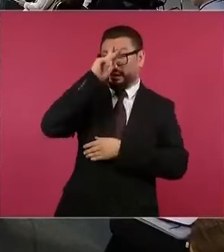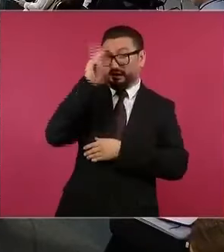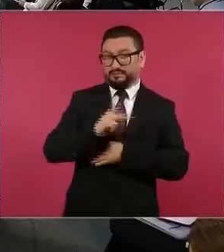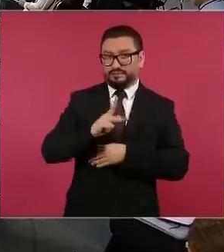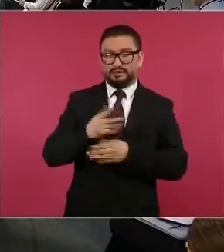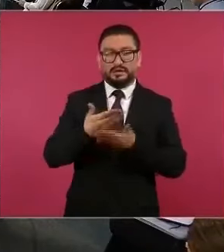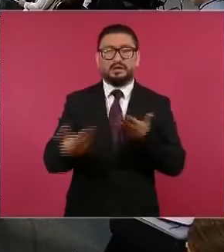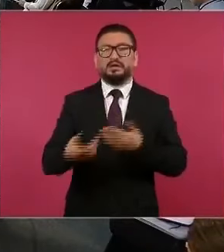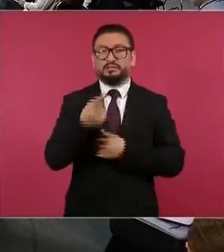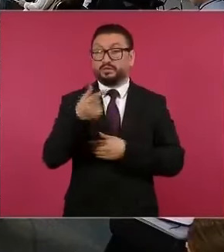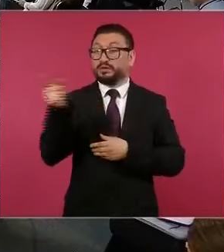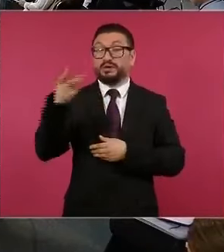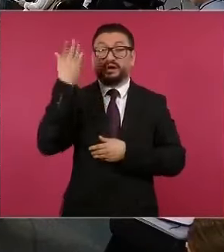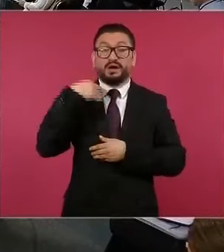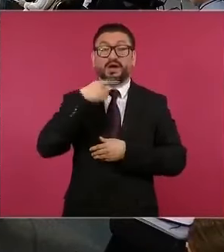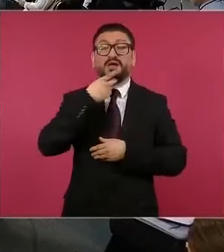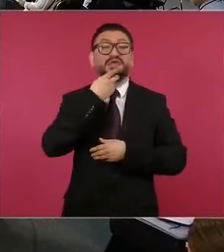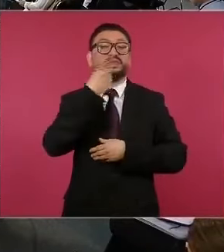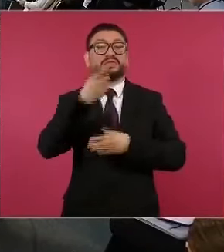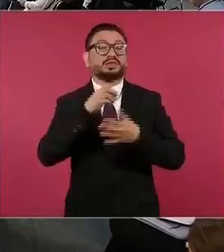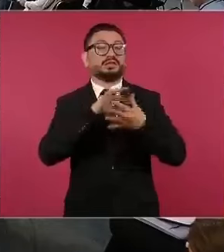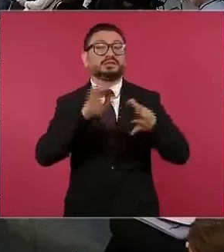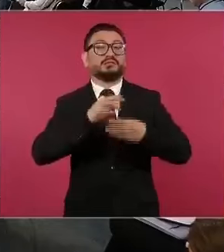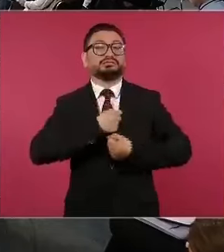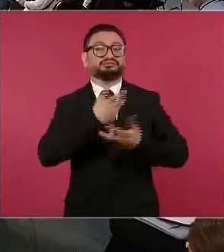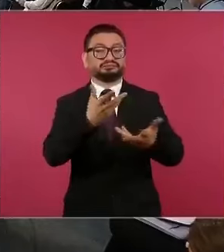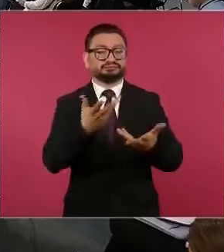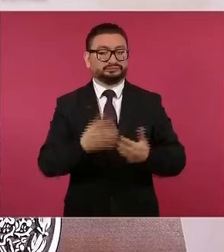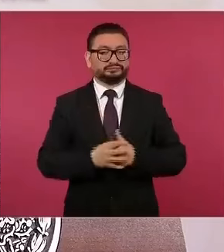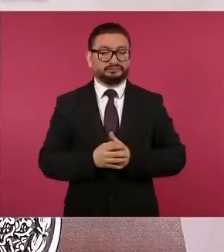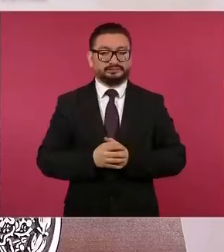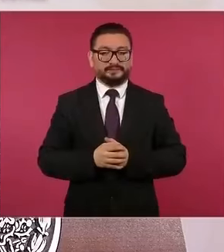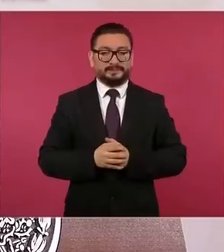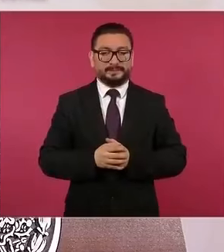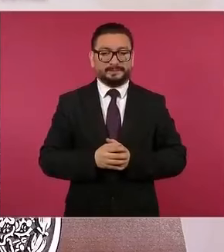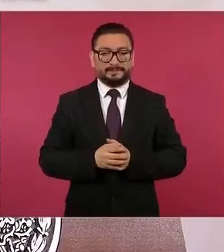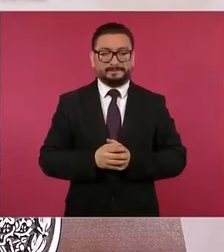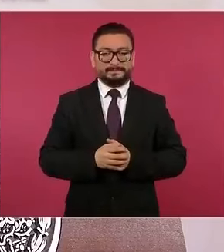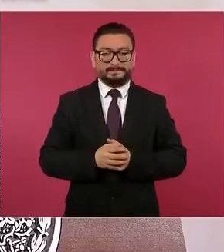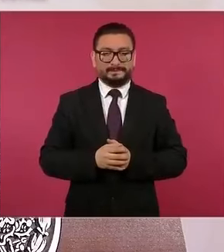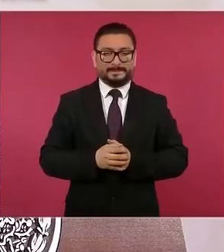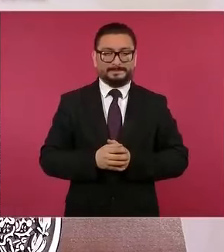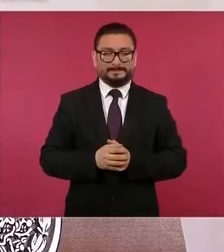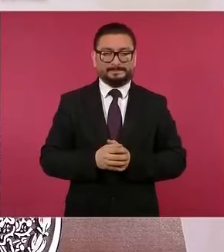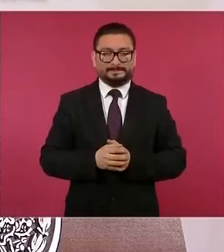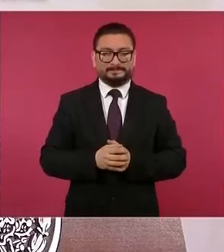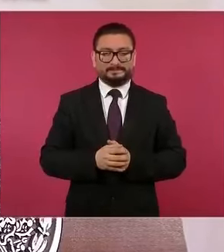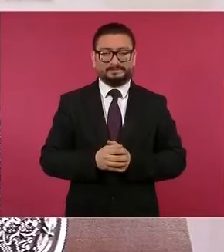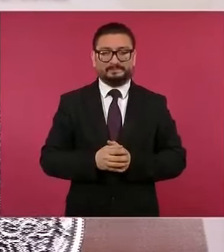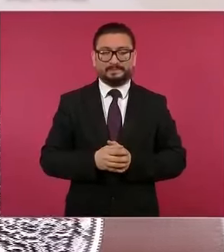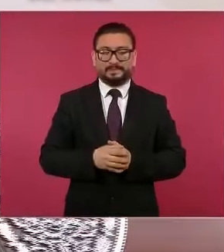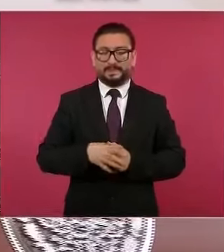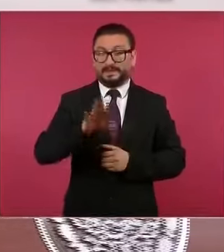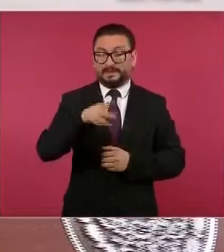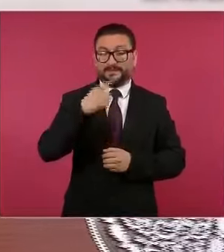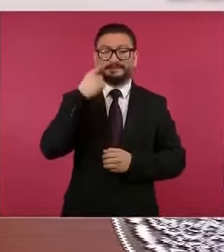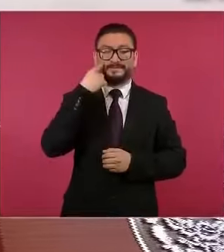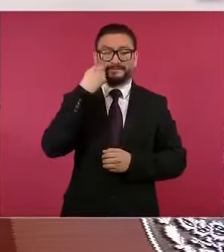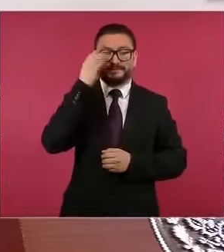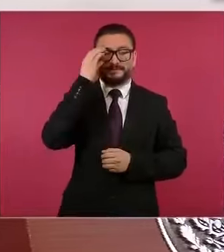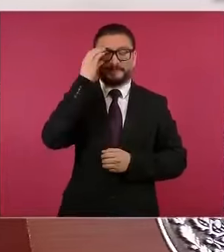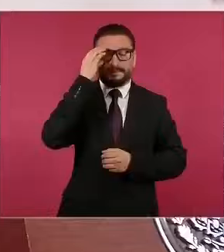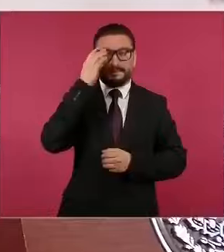Hasta declaraban. Pero si creían que eso era todo, amigos, amigues, pues no.